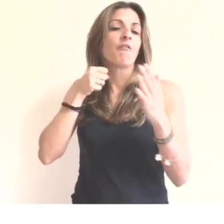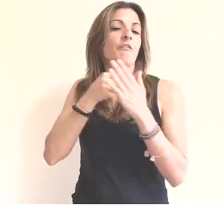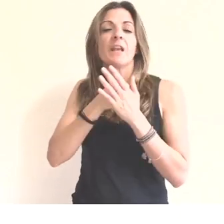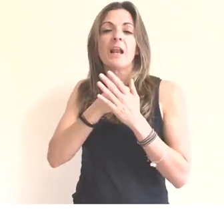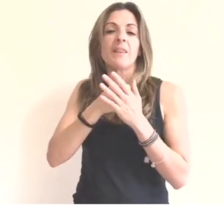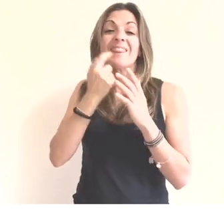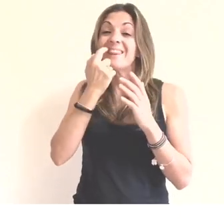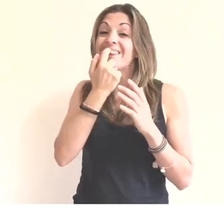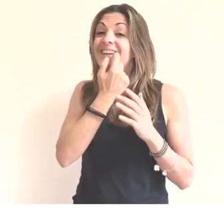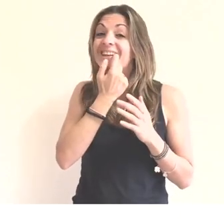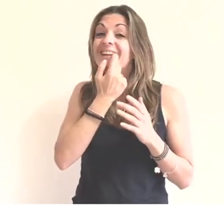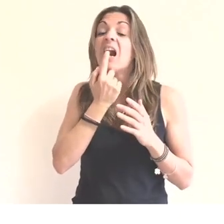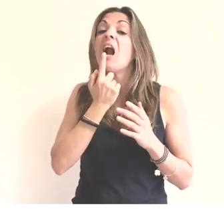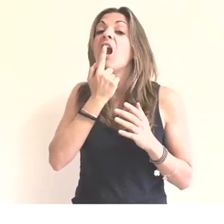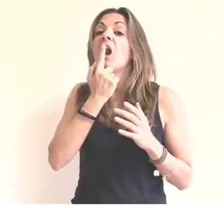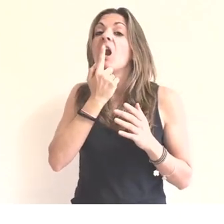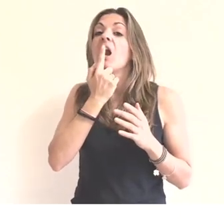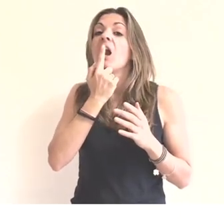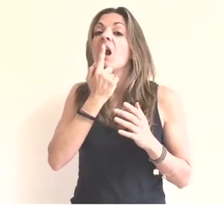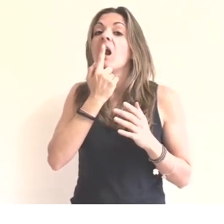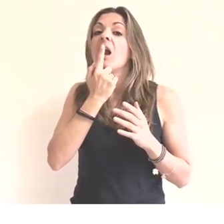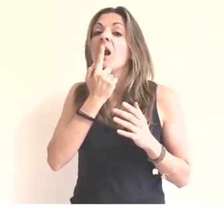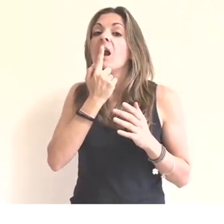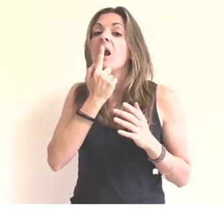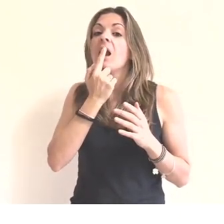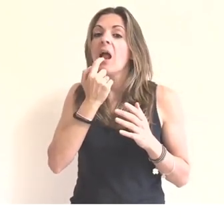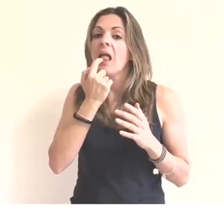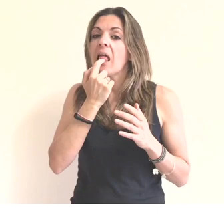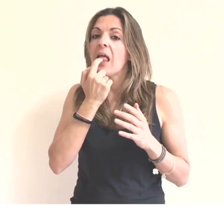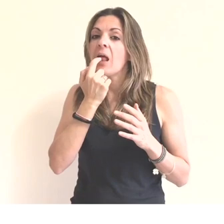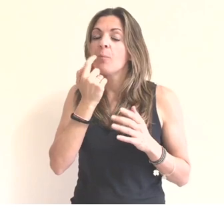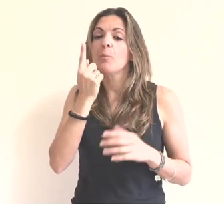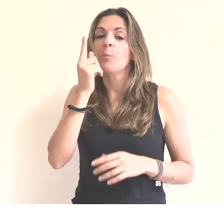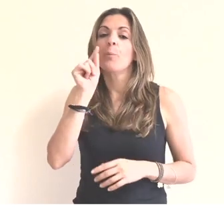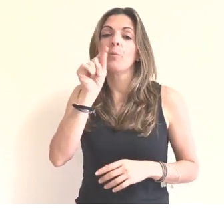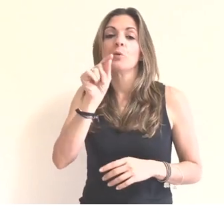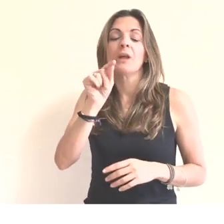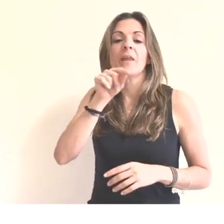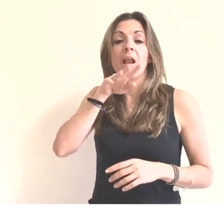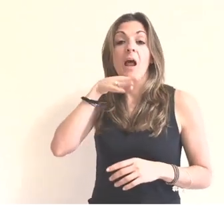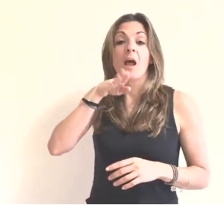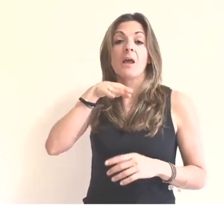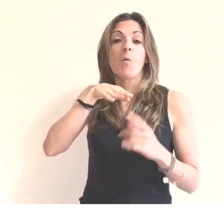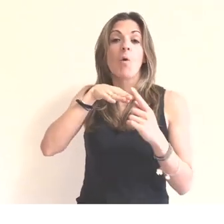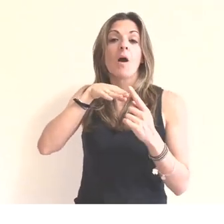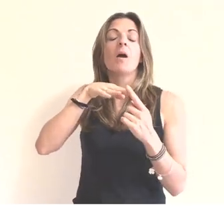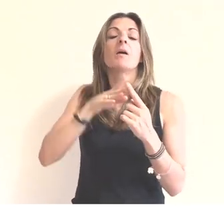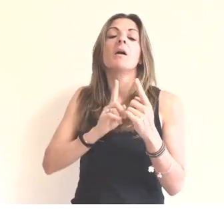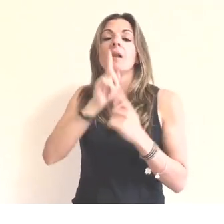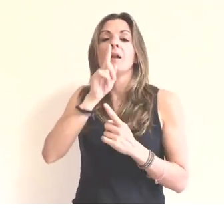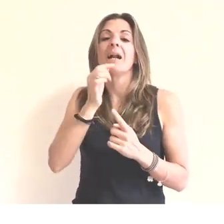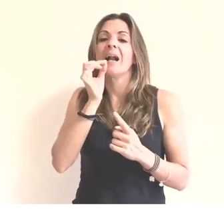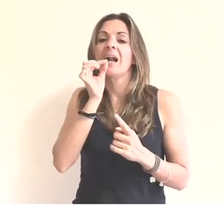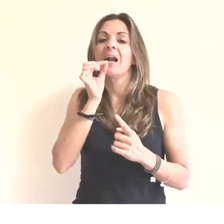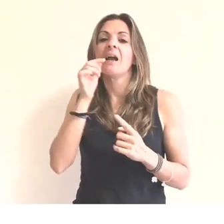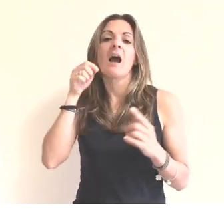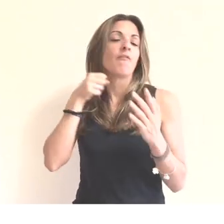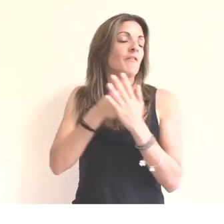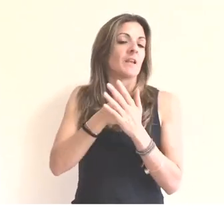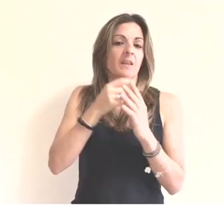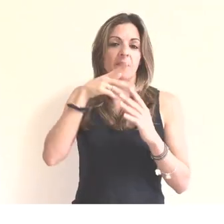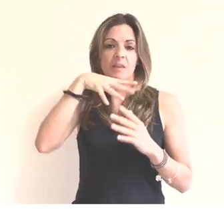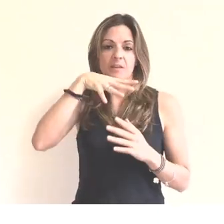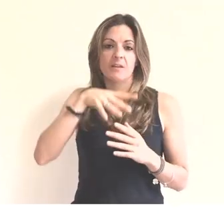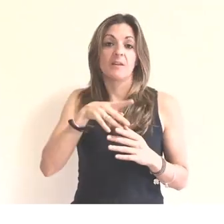al final de los dientes. Entre los dientes y el paladar, coloca justo aquí la lengua cuando inhales y al